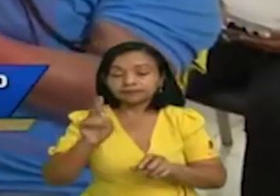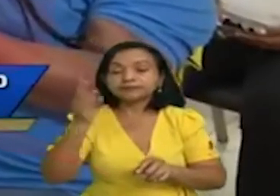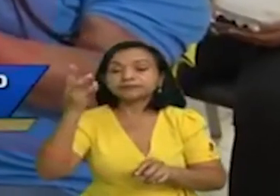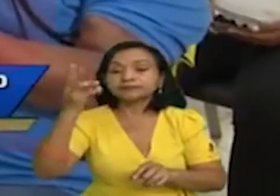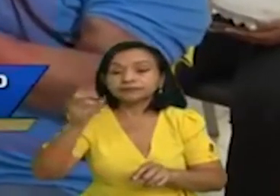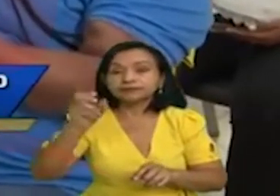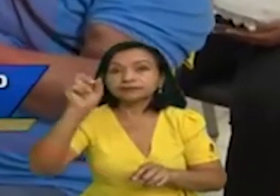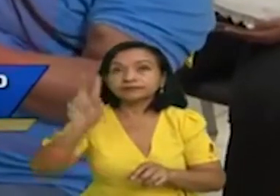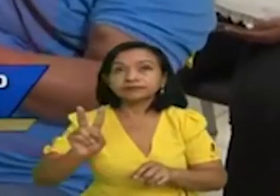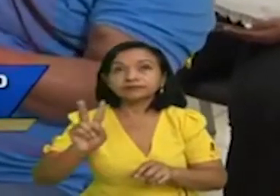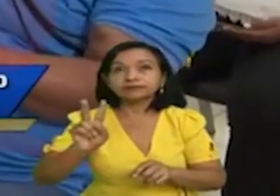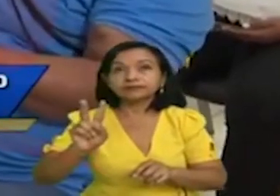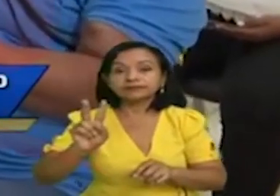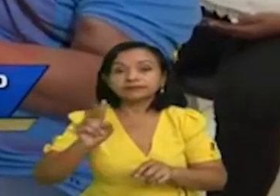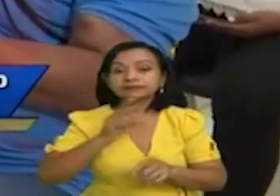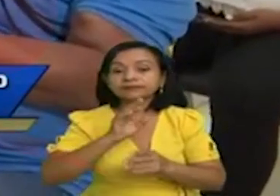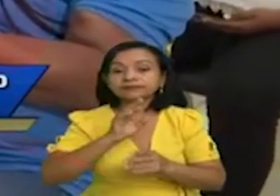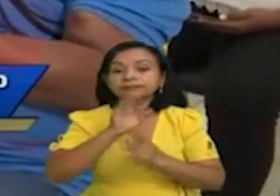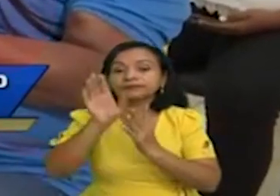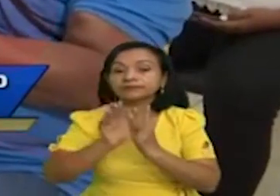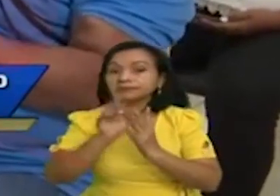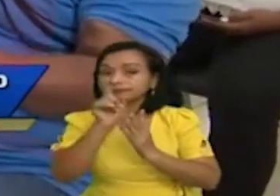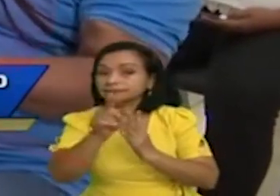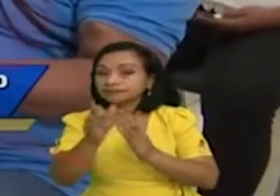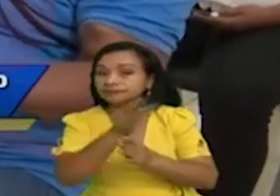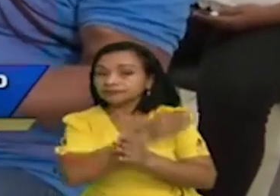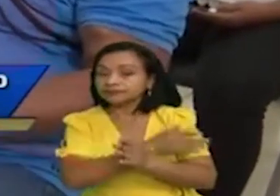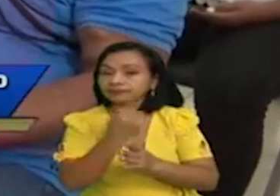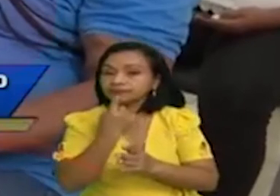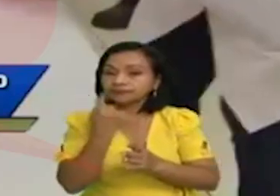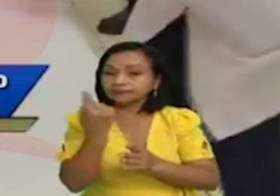Victoriosa, de vacunación protectora